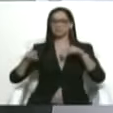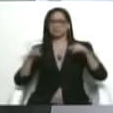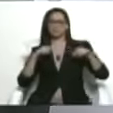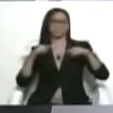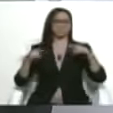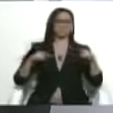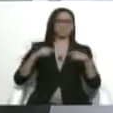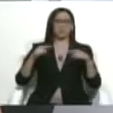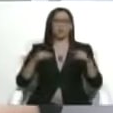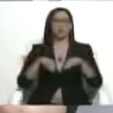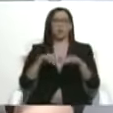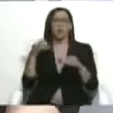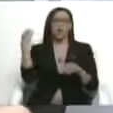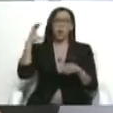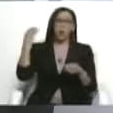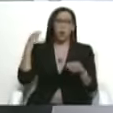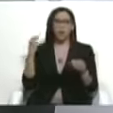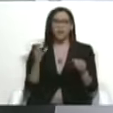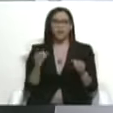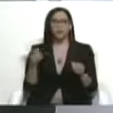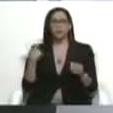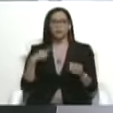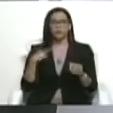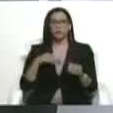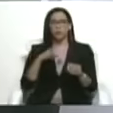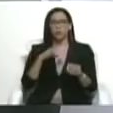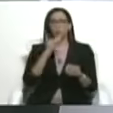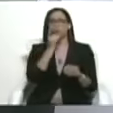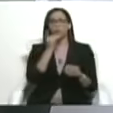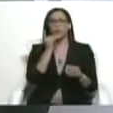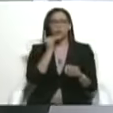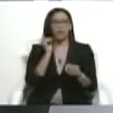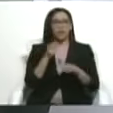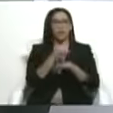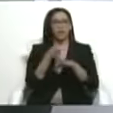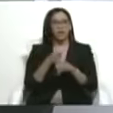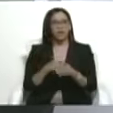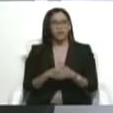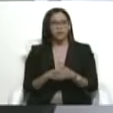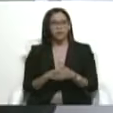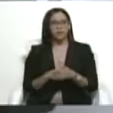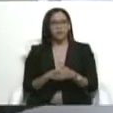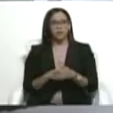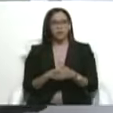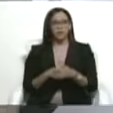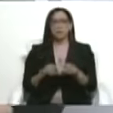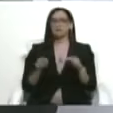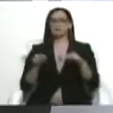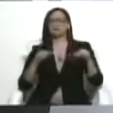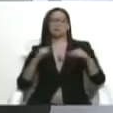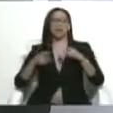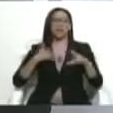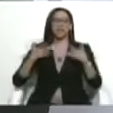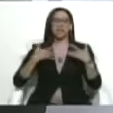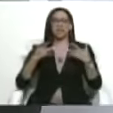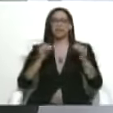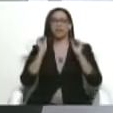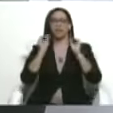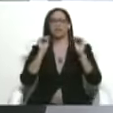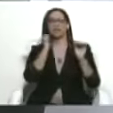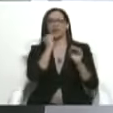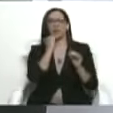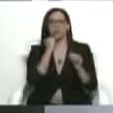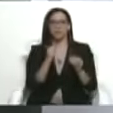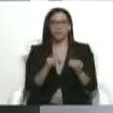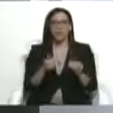planeta, o en Colombia en su momento cuando estuvo Duque allí gobernando, hacer este tipo de proclama. O sea, en conclusión,